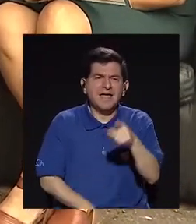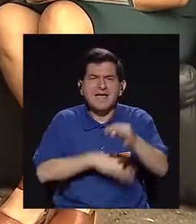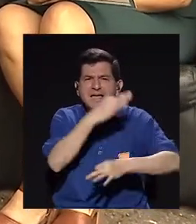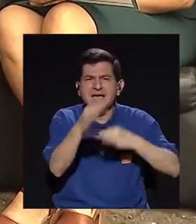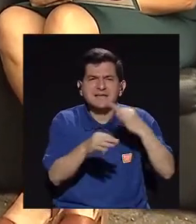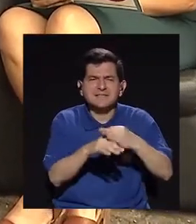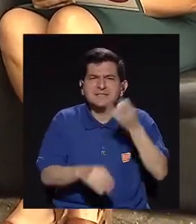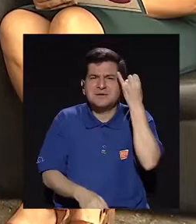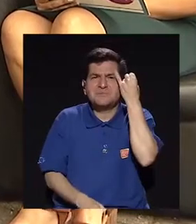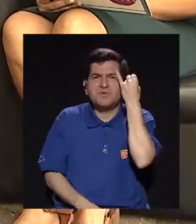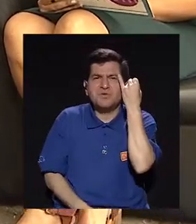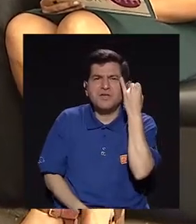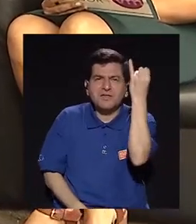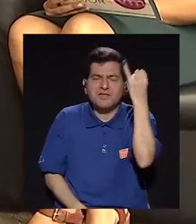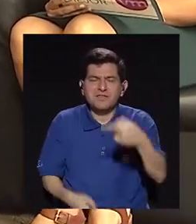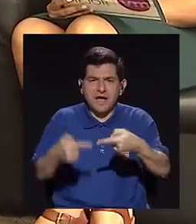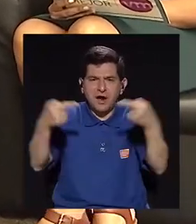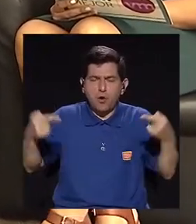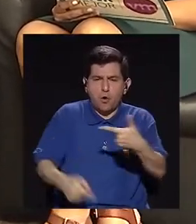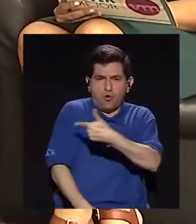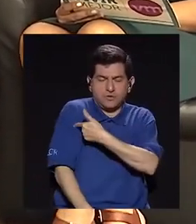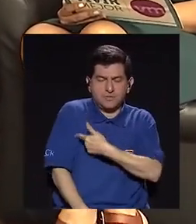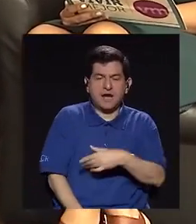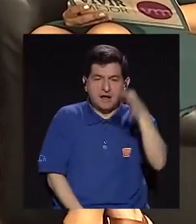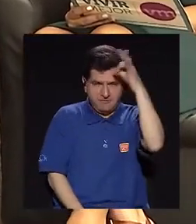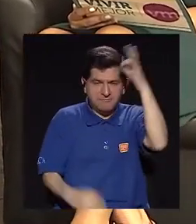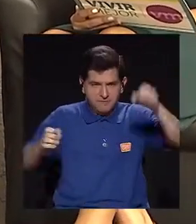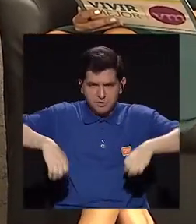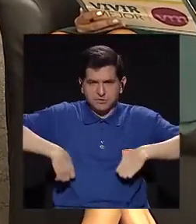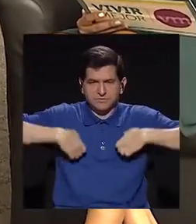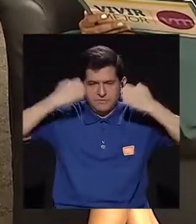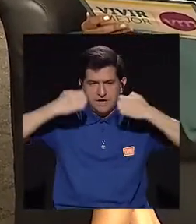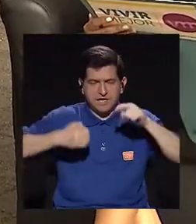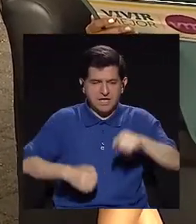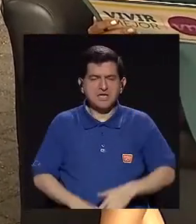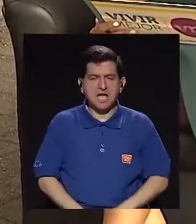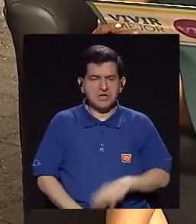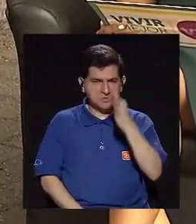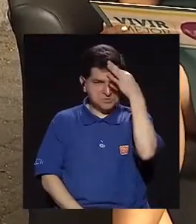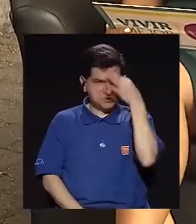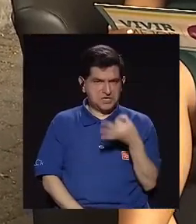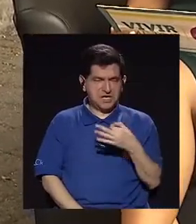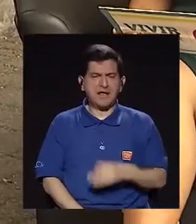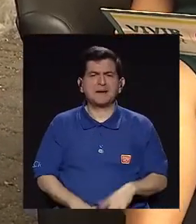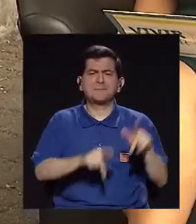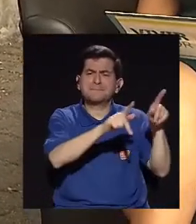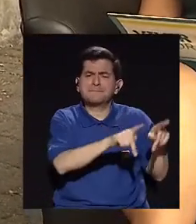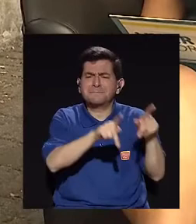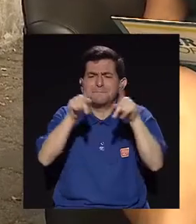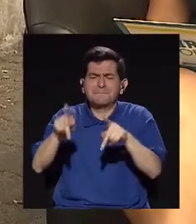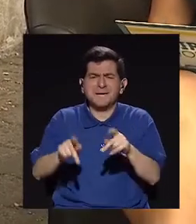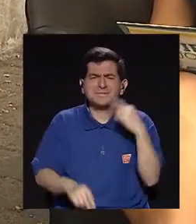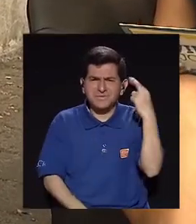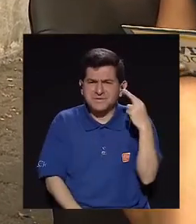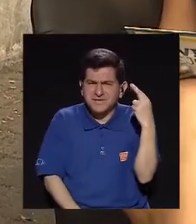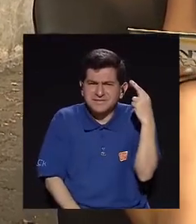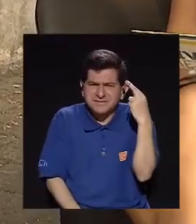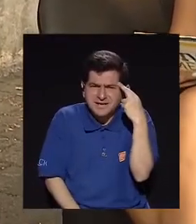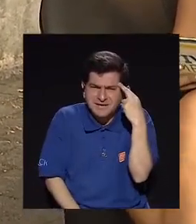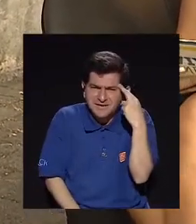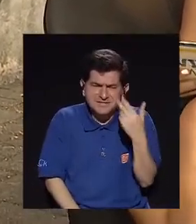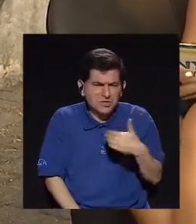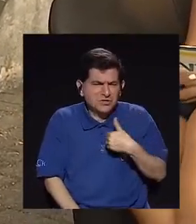corriente ahí pues antivacunas, ¿verdad? Y que hay toda una filosofía que ellos profesan. ¿A dónde pueden las personas, a raíz de